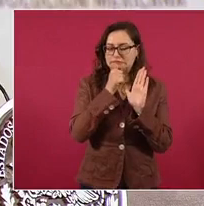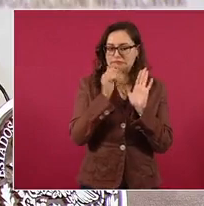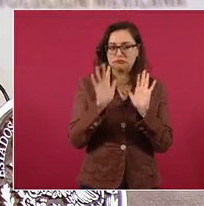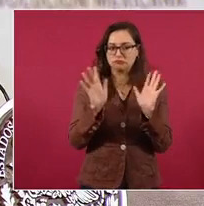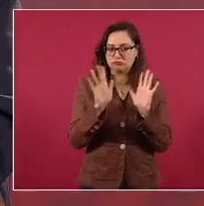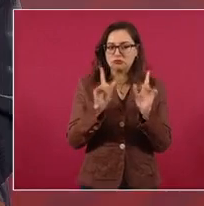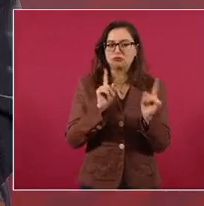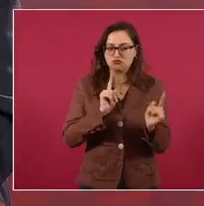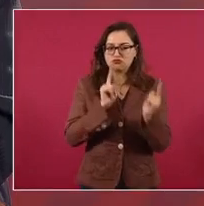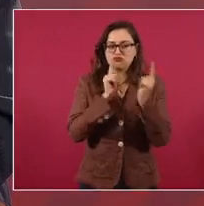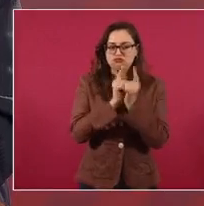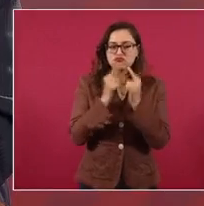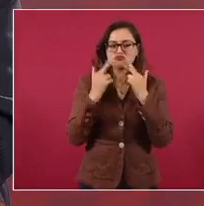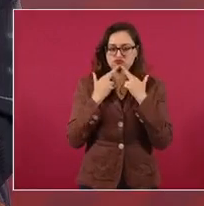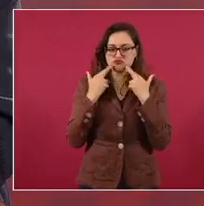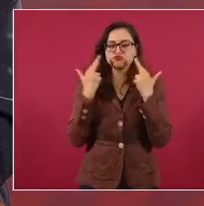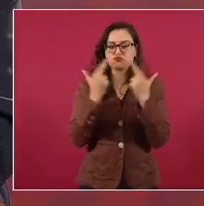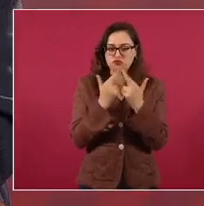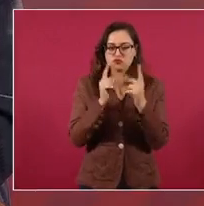Sería